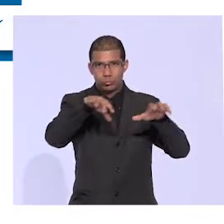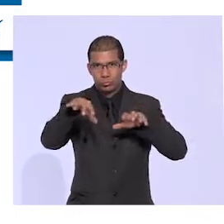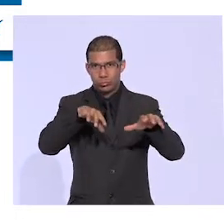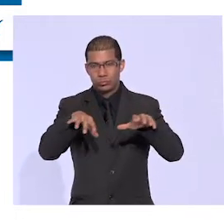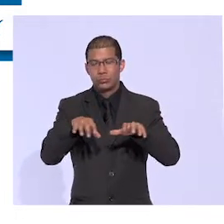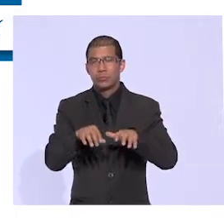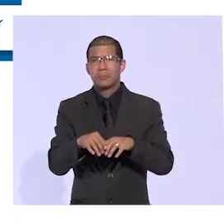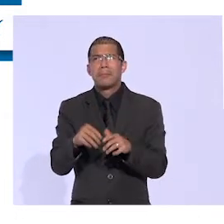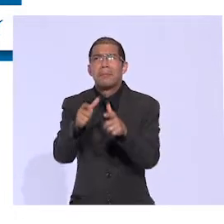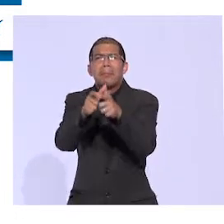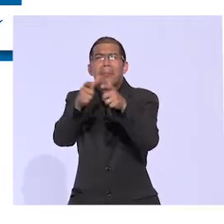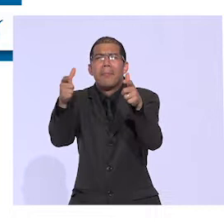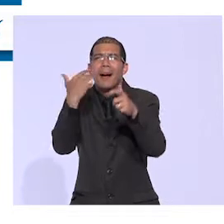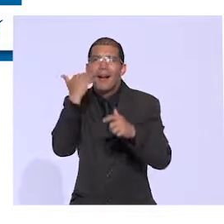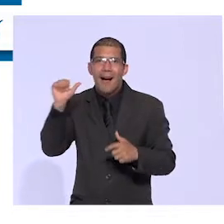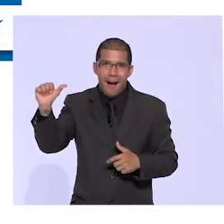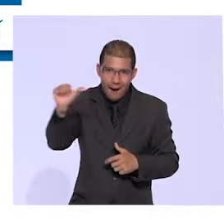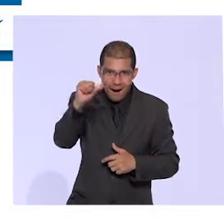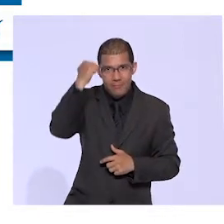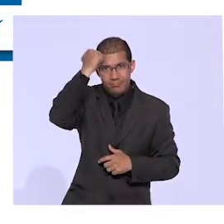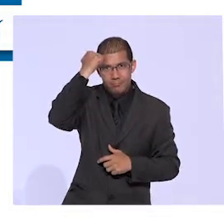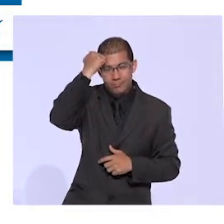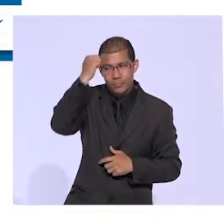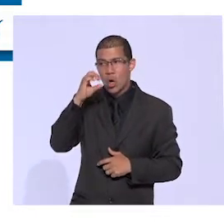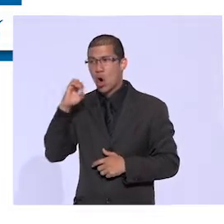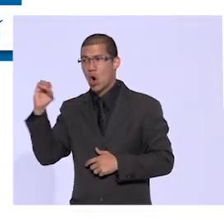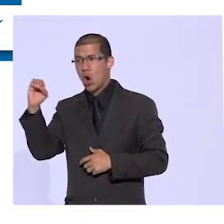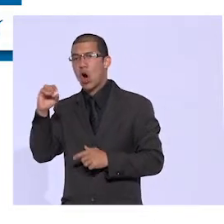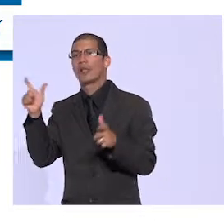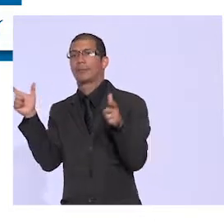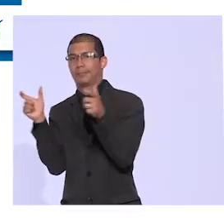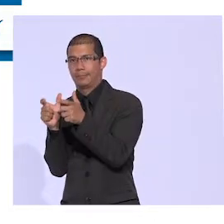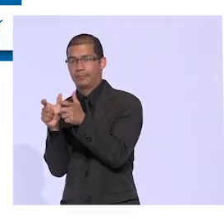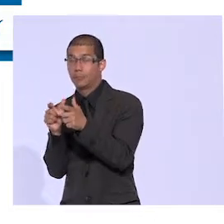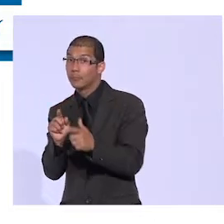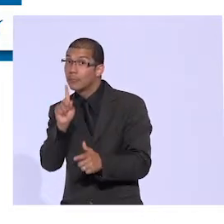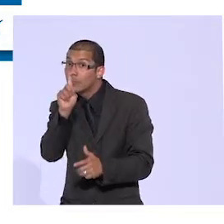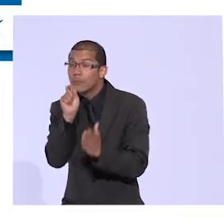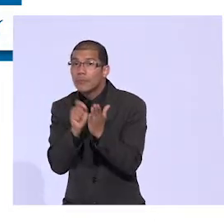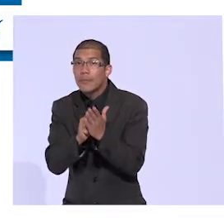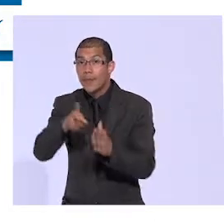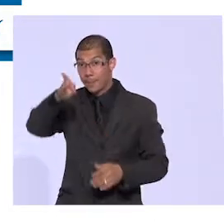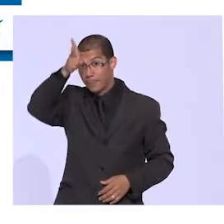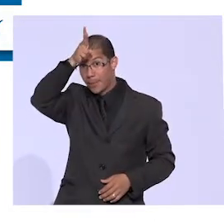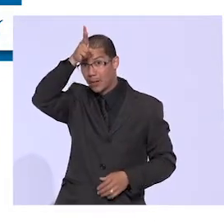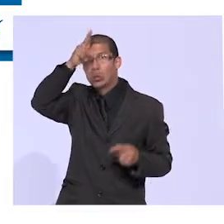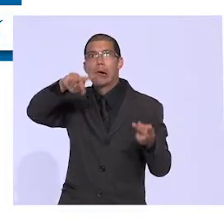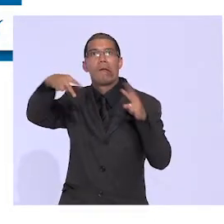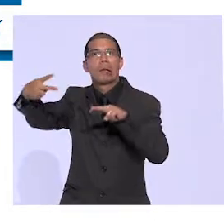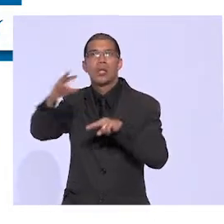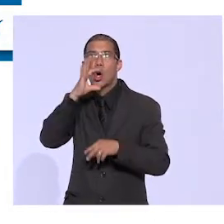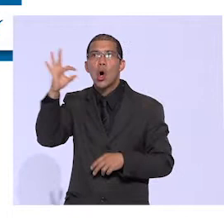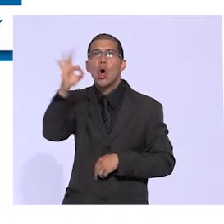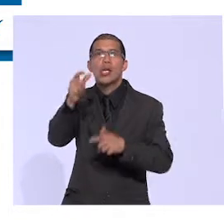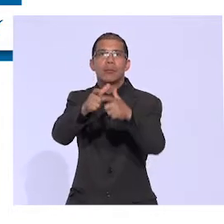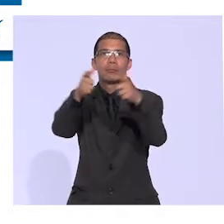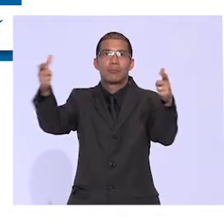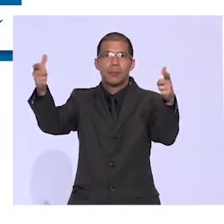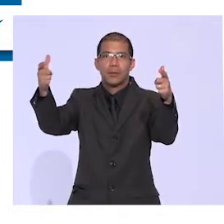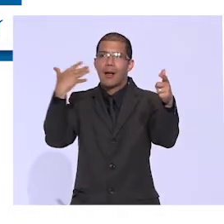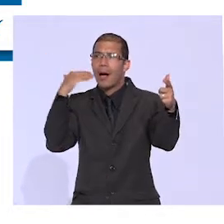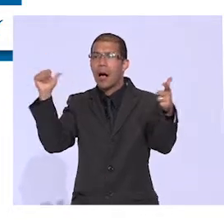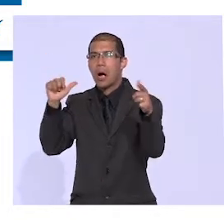hombres en los centros educativos. Excepto el caso de Perú, en el que hay más hombres que mujeres, el resto de los